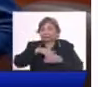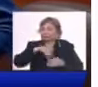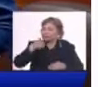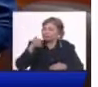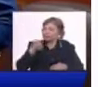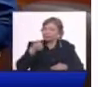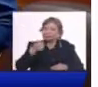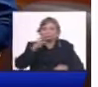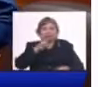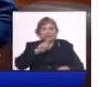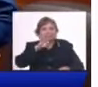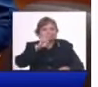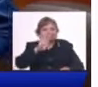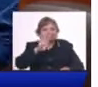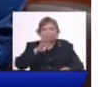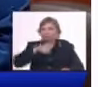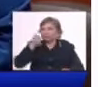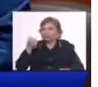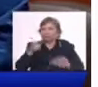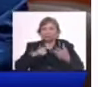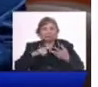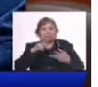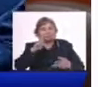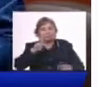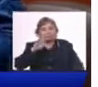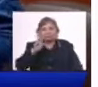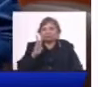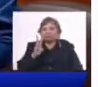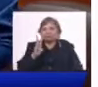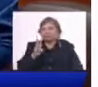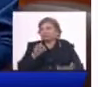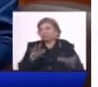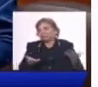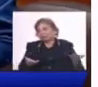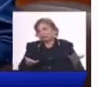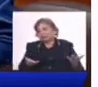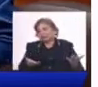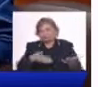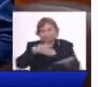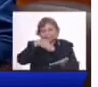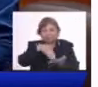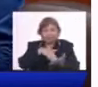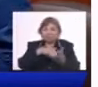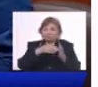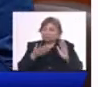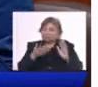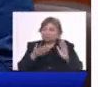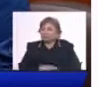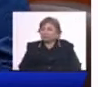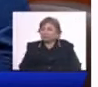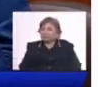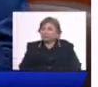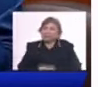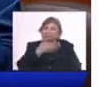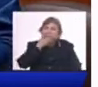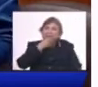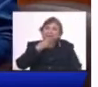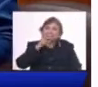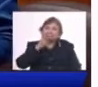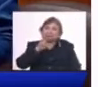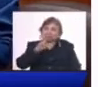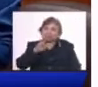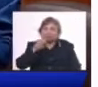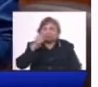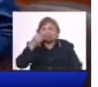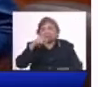otros el 2024, otros el 2026, bueno, se llega a este punto intermedio. Diciembre 2023,